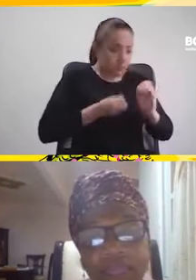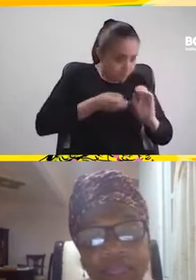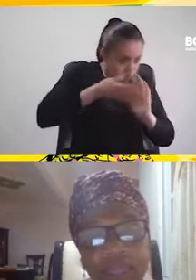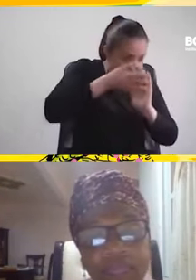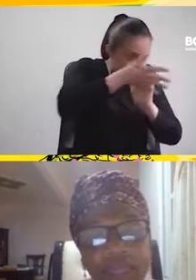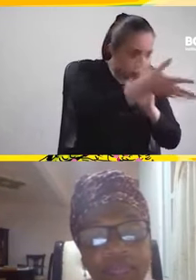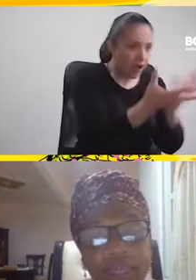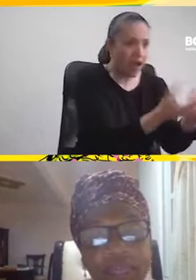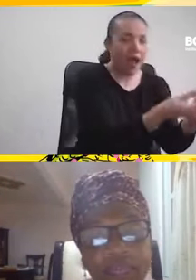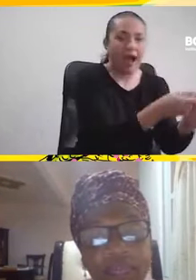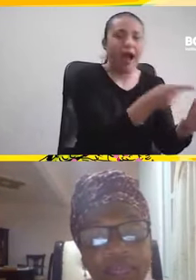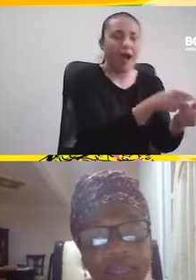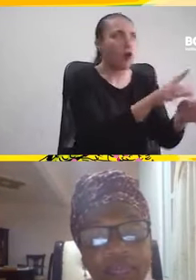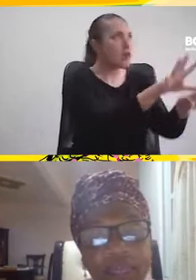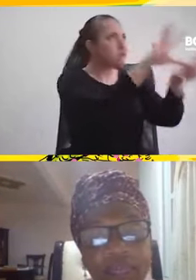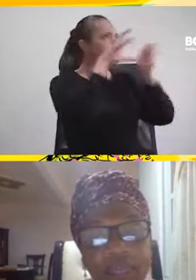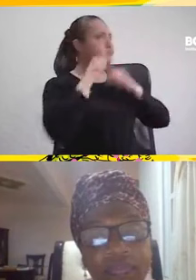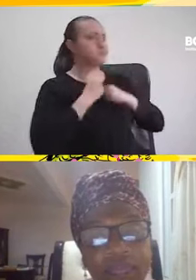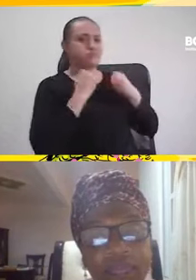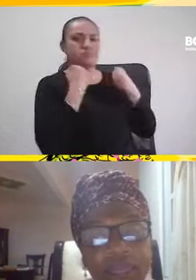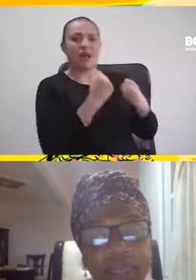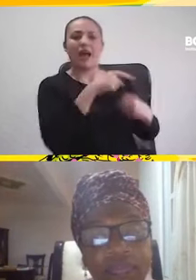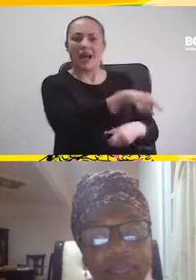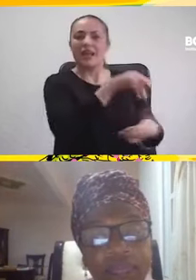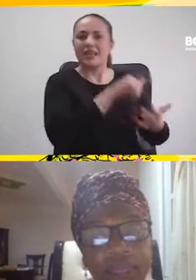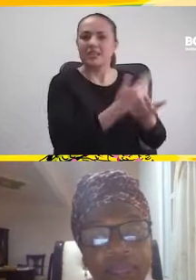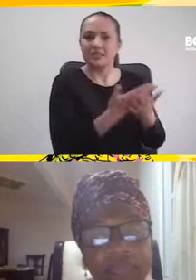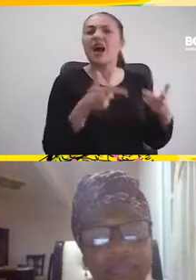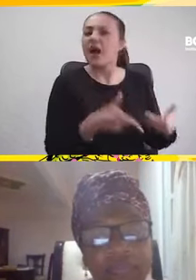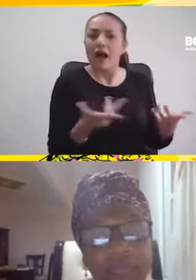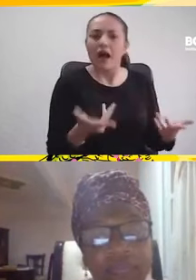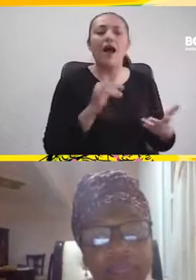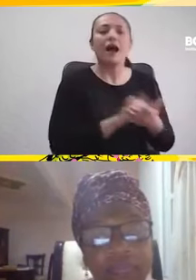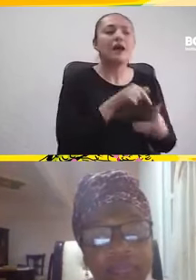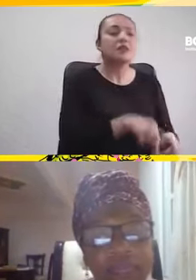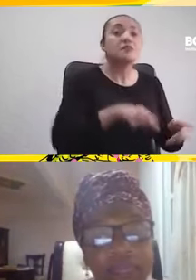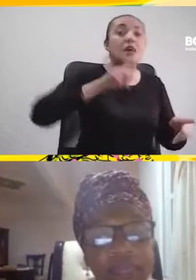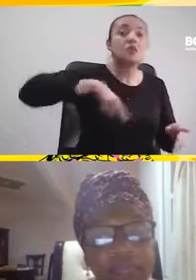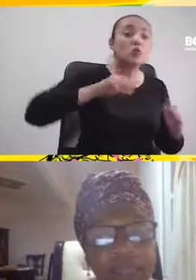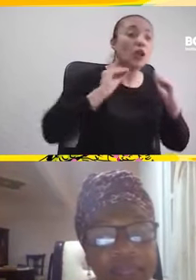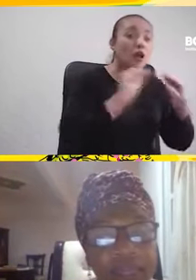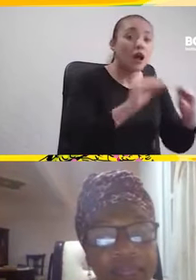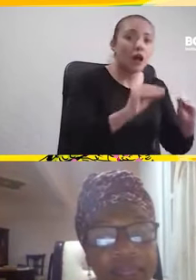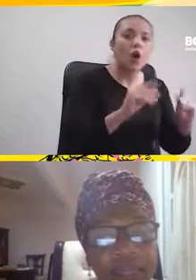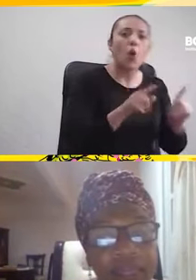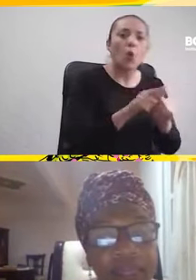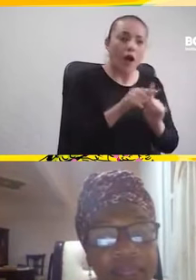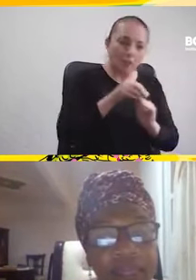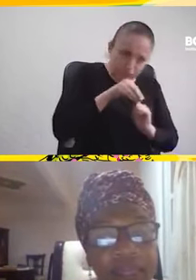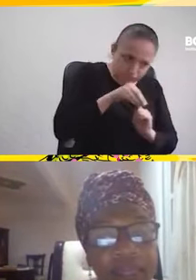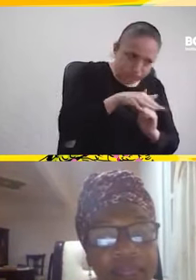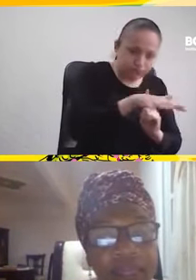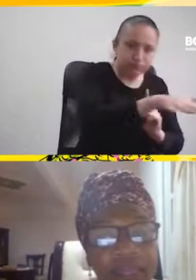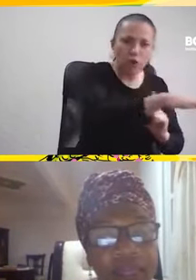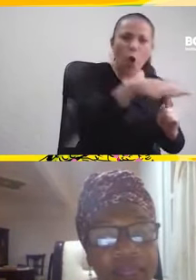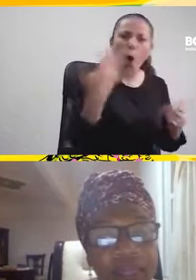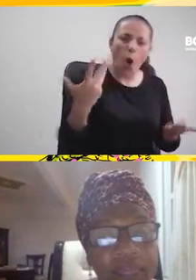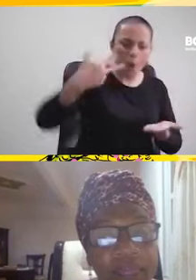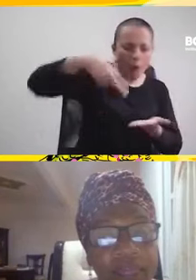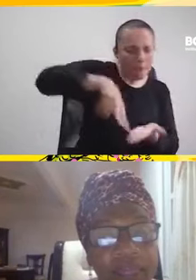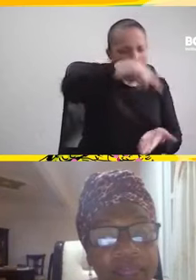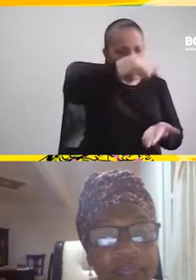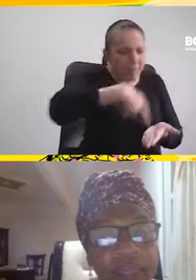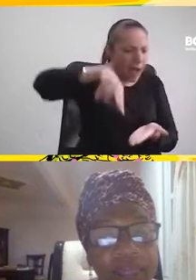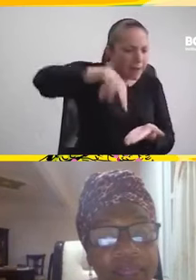escuela de danza, no solo se le intenta transmitir el conocimiento dancístico, cómo se hace en un